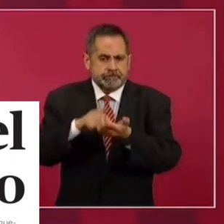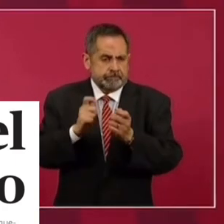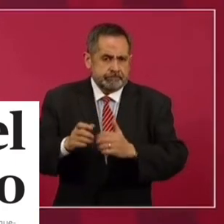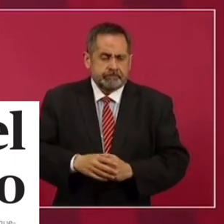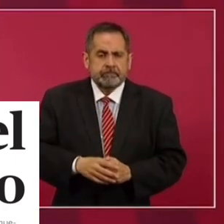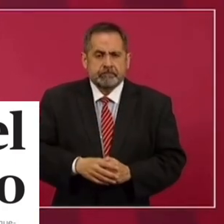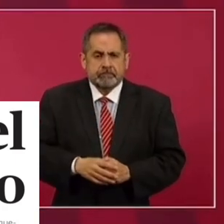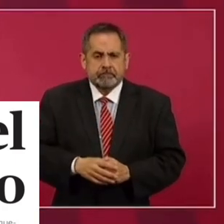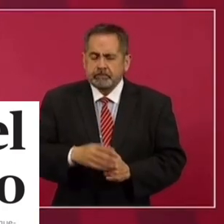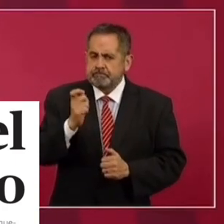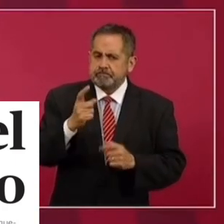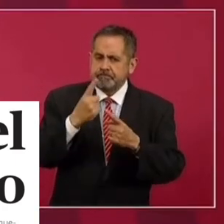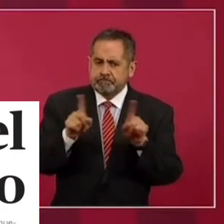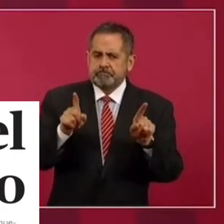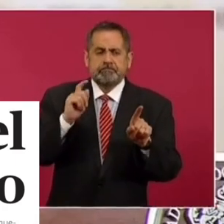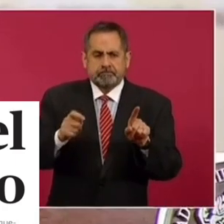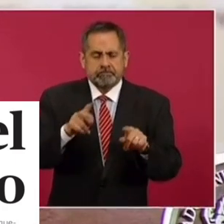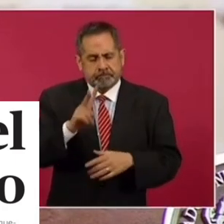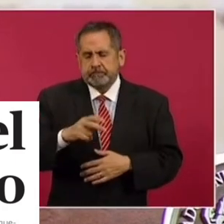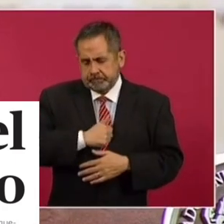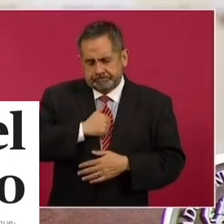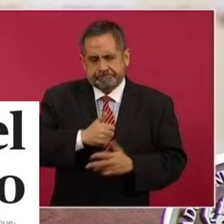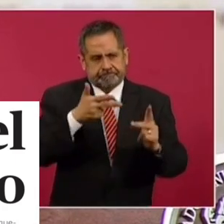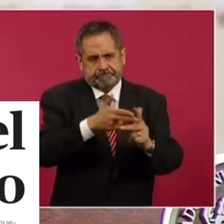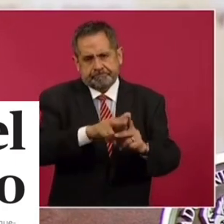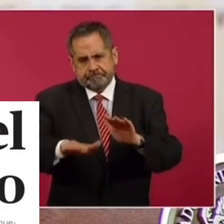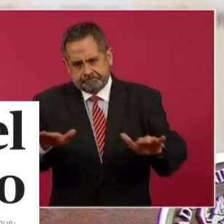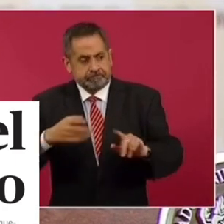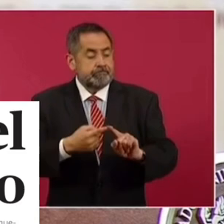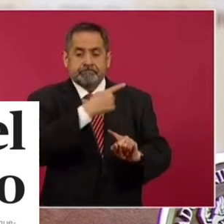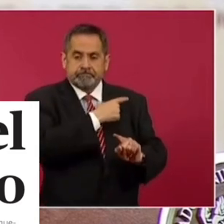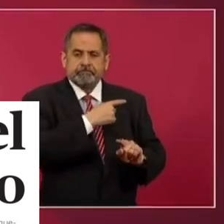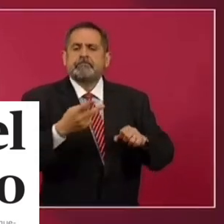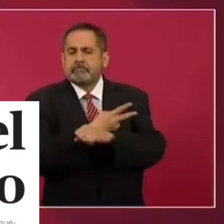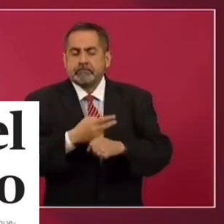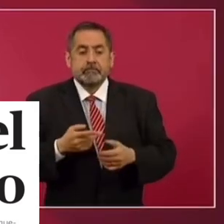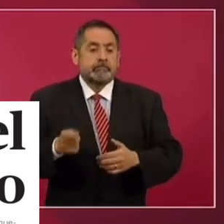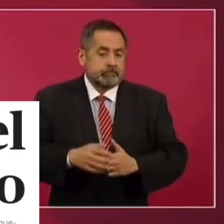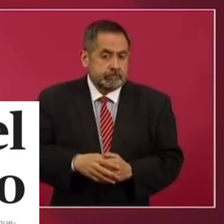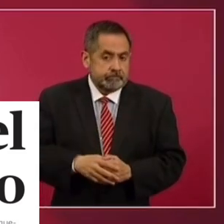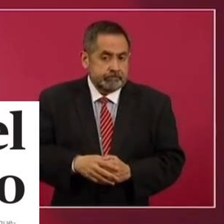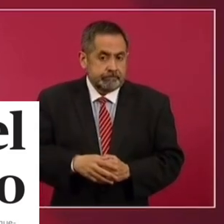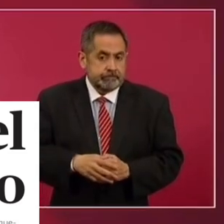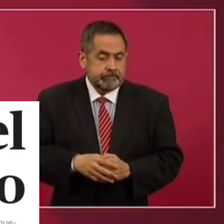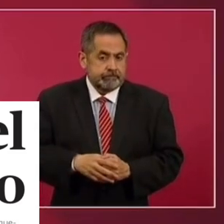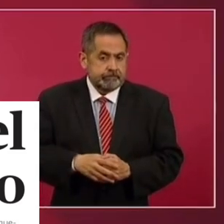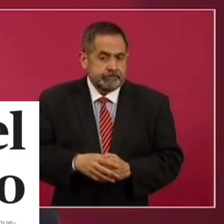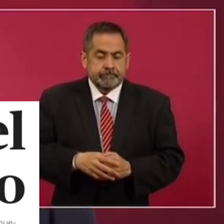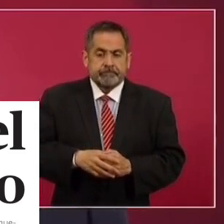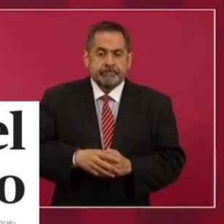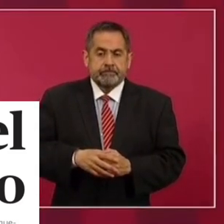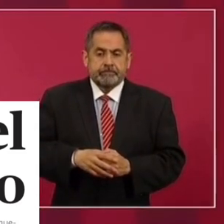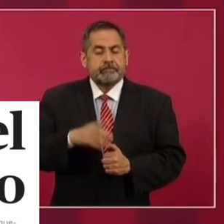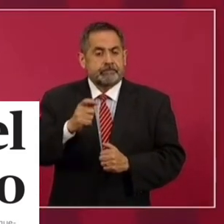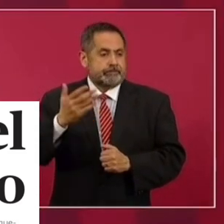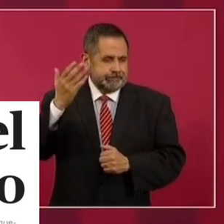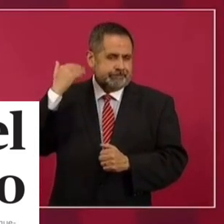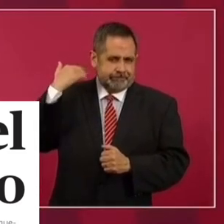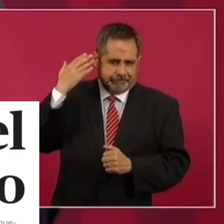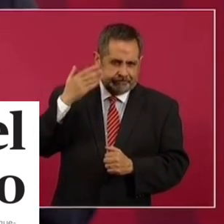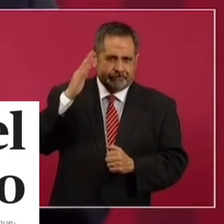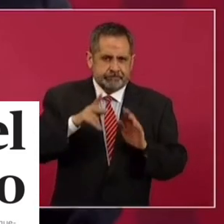sucediendo. La diferencia de estos lamentables casos con los de antes es de que los